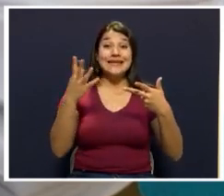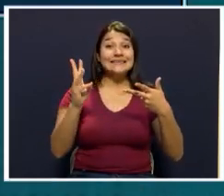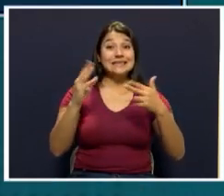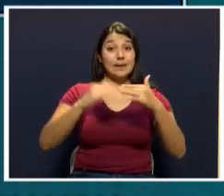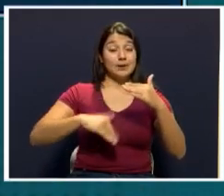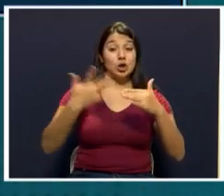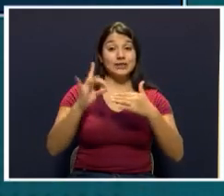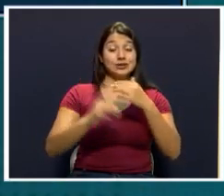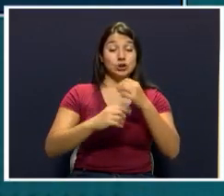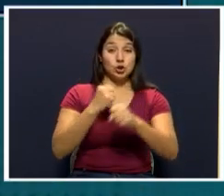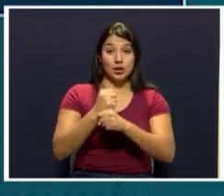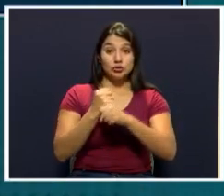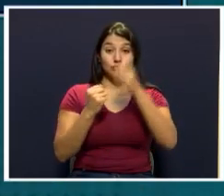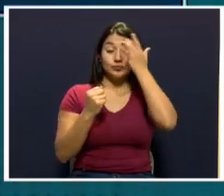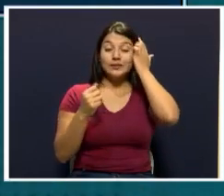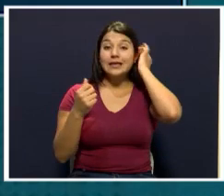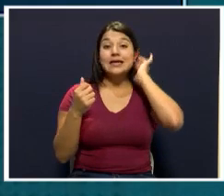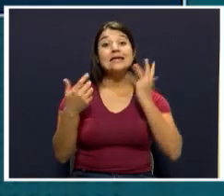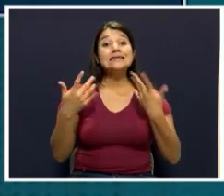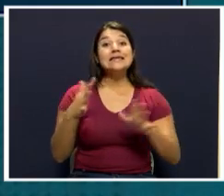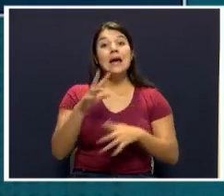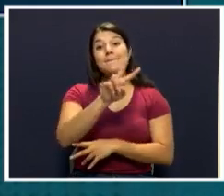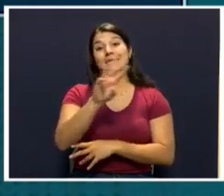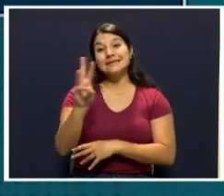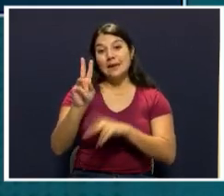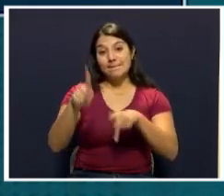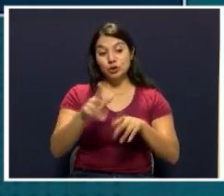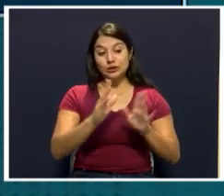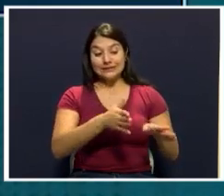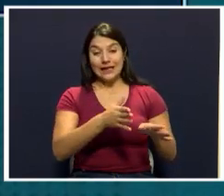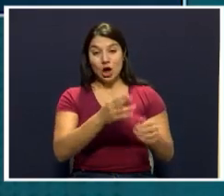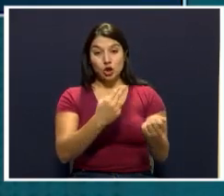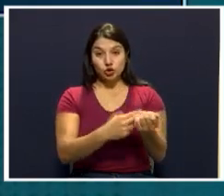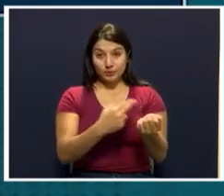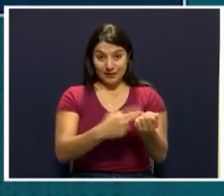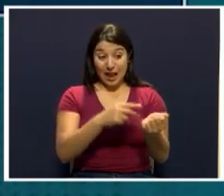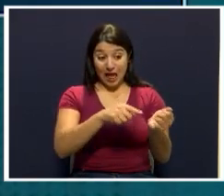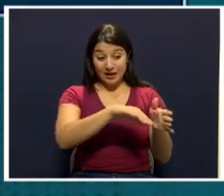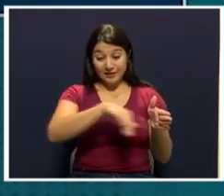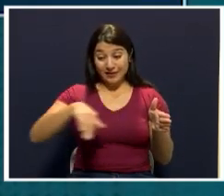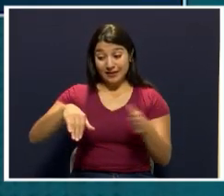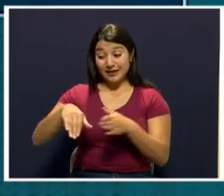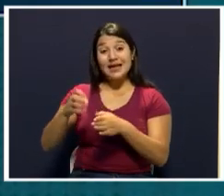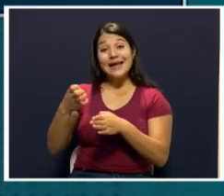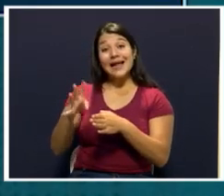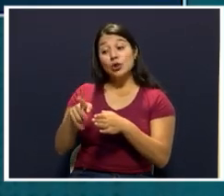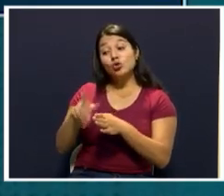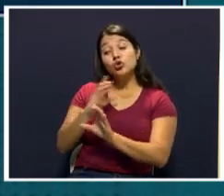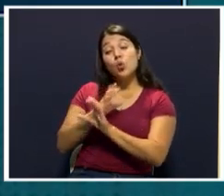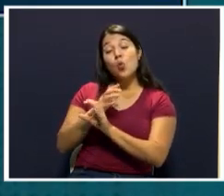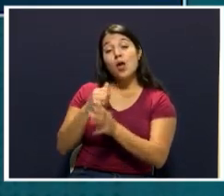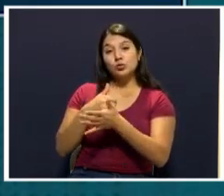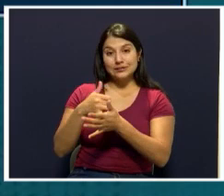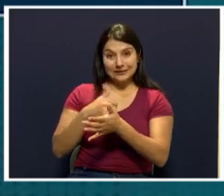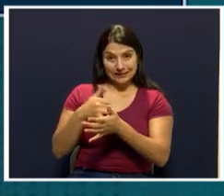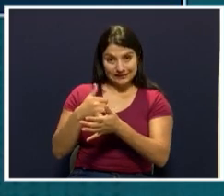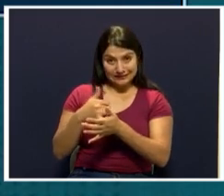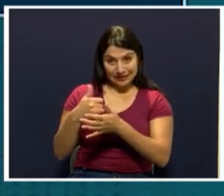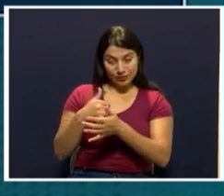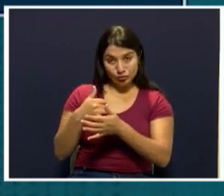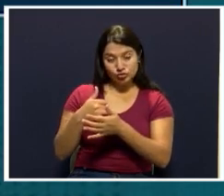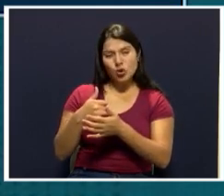edad. En total hay 26 personas hospitalizadas, de las cuales 14 de ellas se encuentran en cuidados intensivos